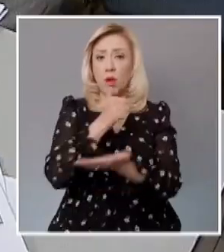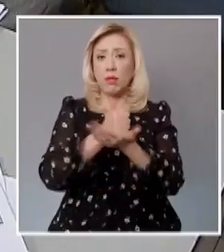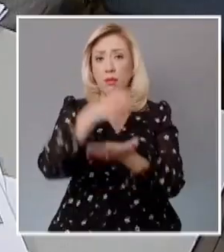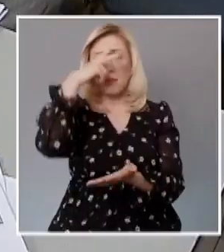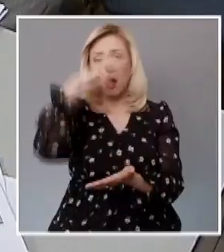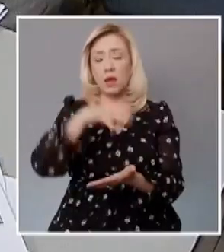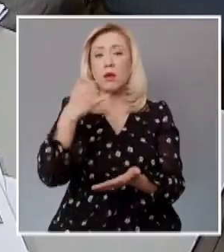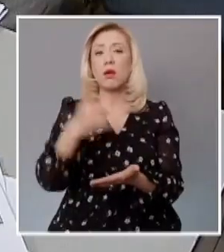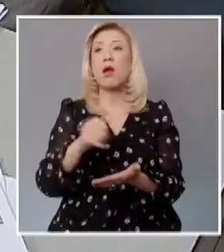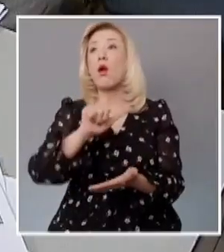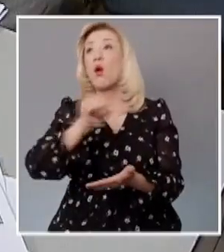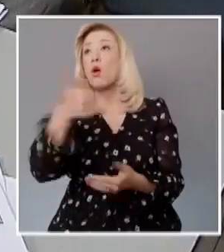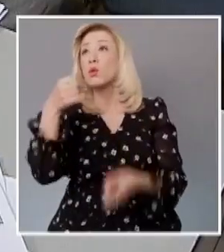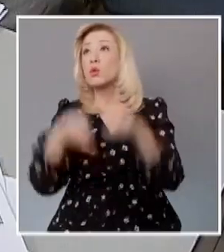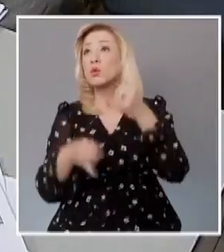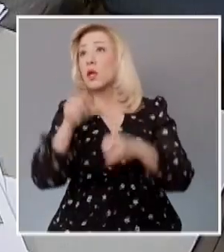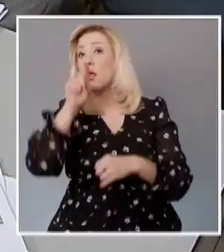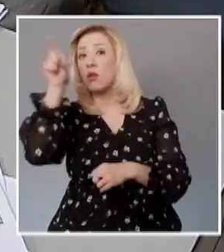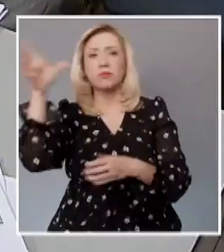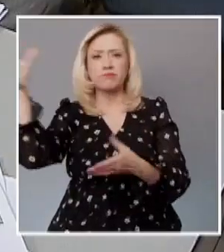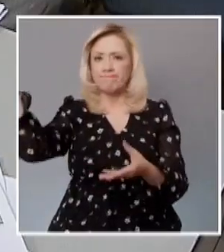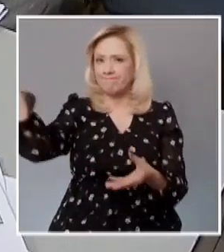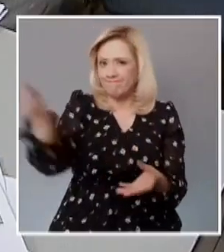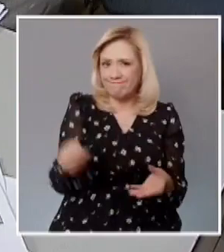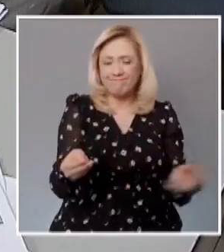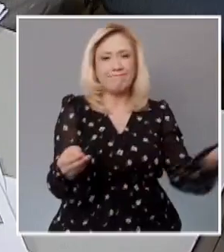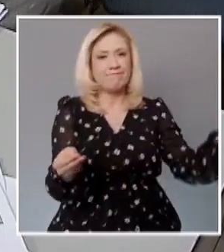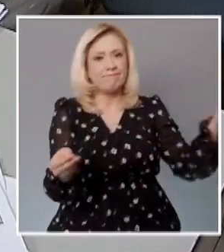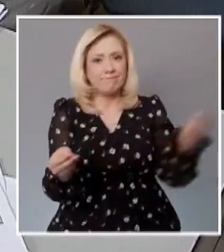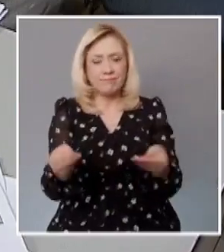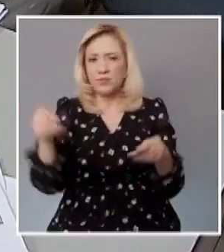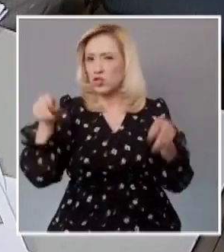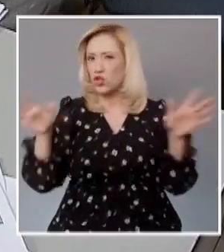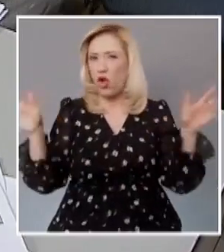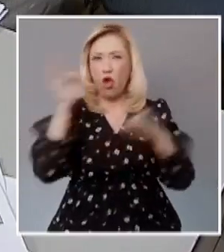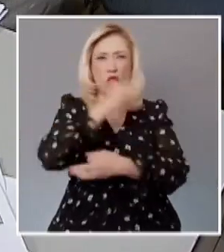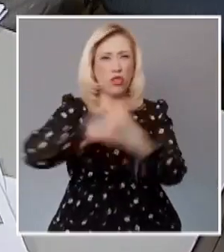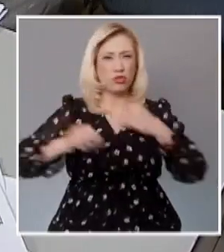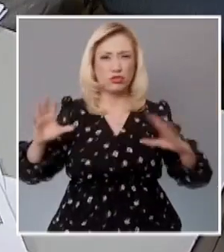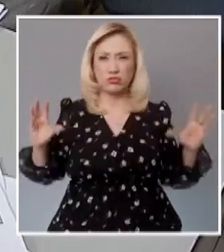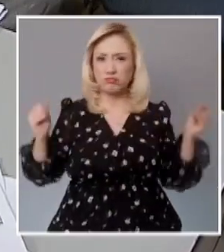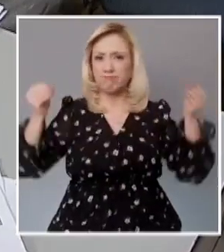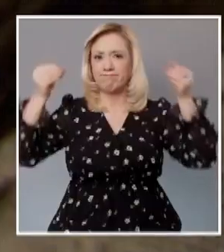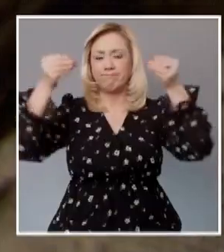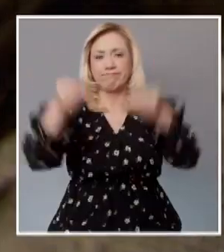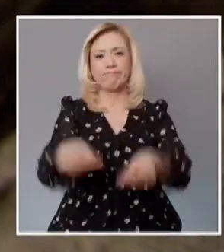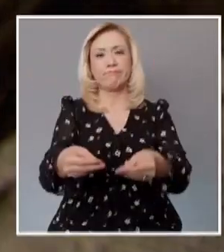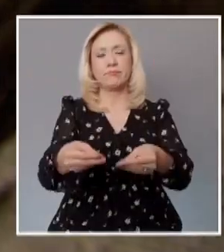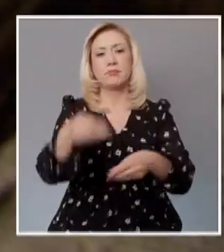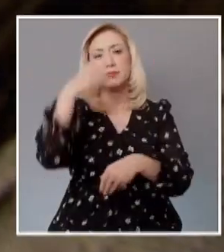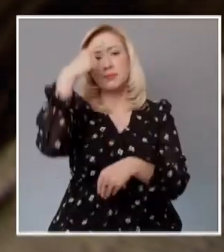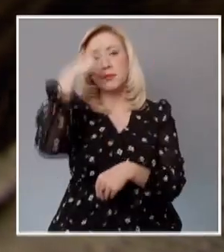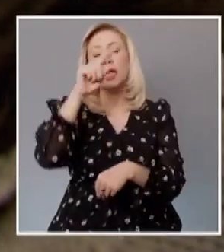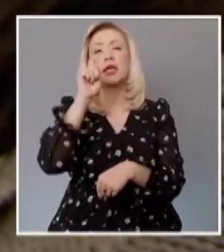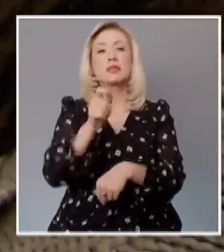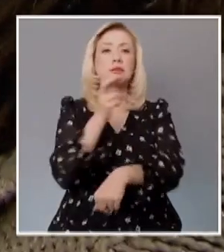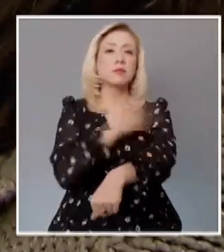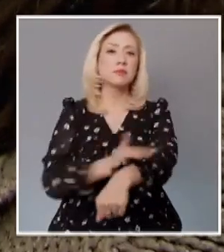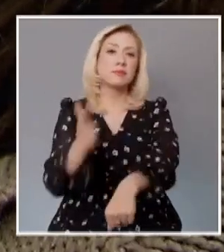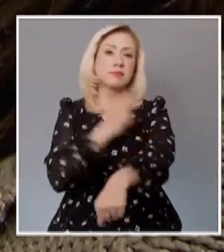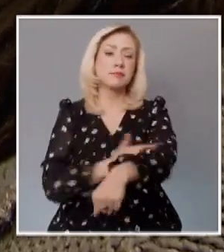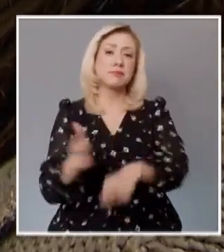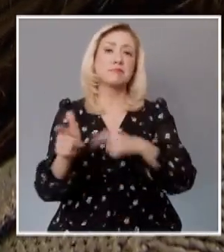deberán remitirse a los juzgados primero y segundo de distrito del Centro Auxiliar de la Primera Región con el fin de que continúen con